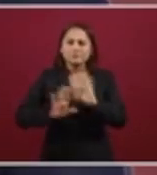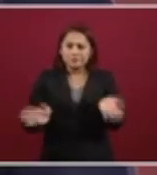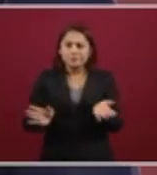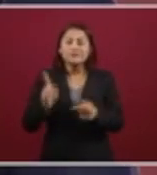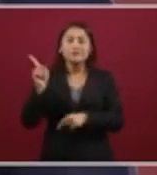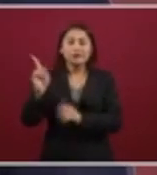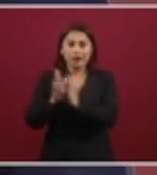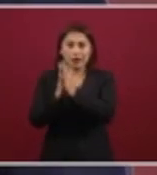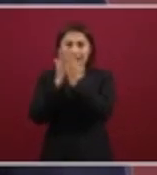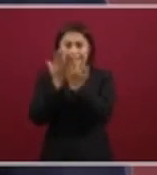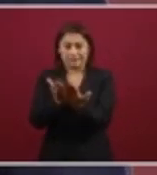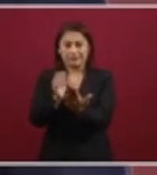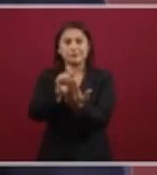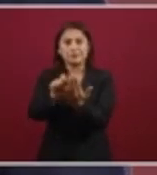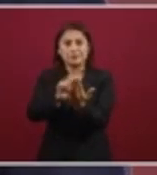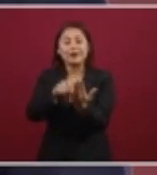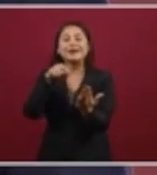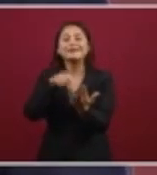Hago la propuesta esa.